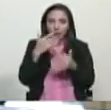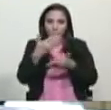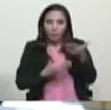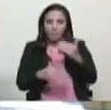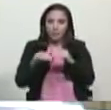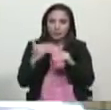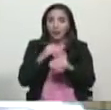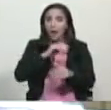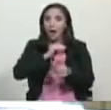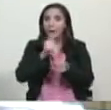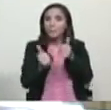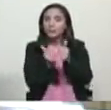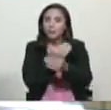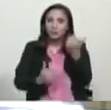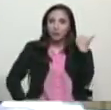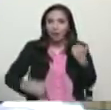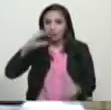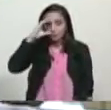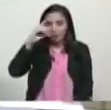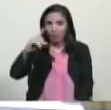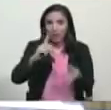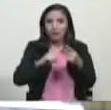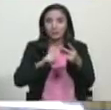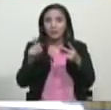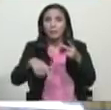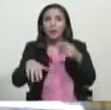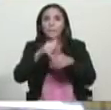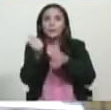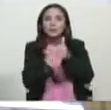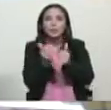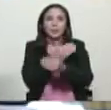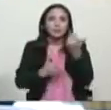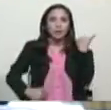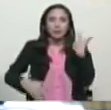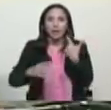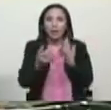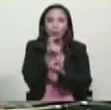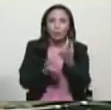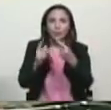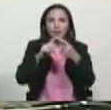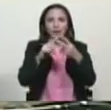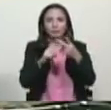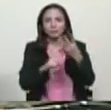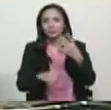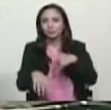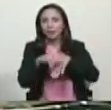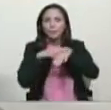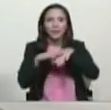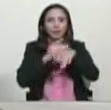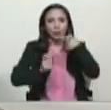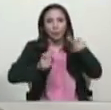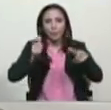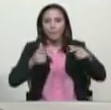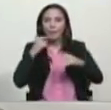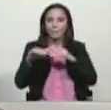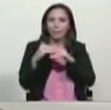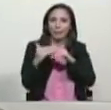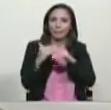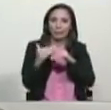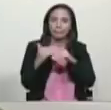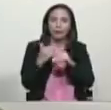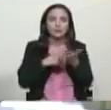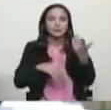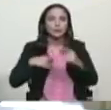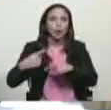la vicepresidenta ejecutiva, del vicepresidente de Economía, de los ministros de la Economía, el ministro de Agricultura. Todos los días recibo